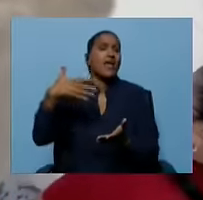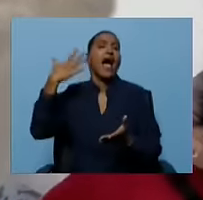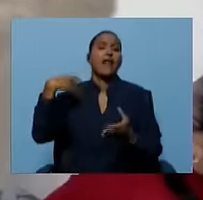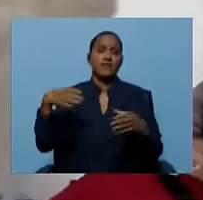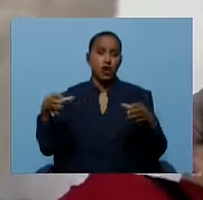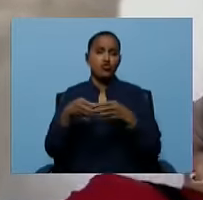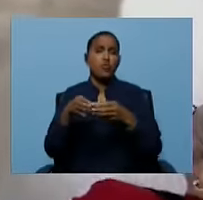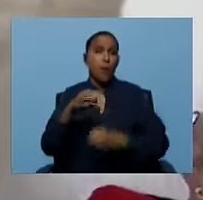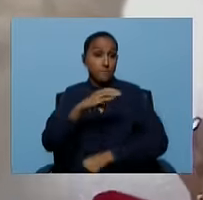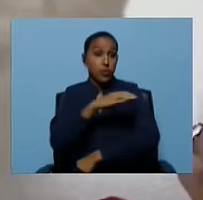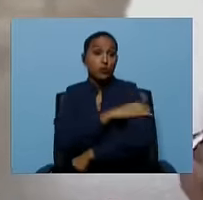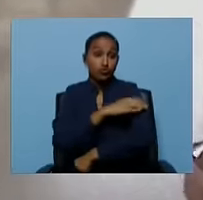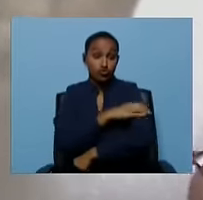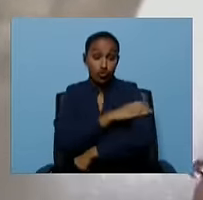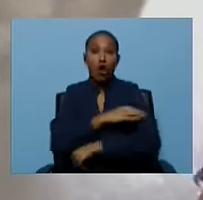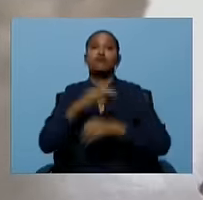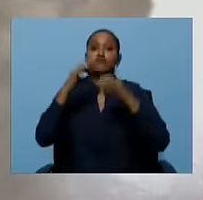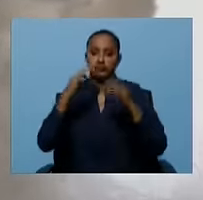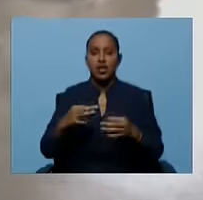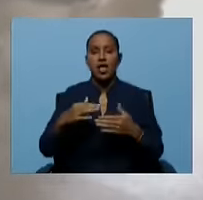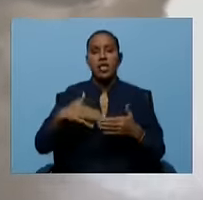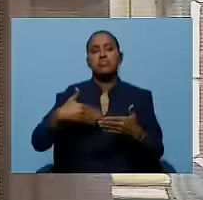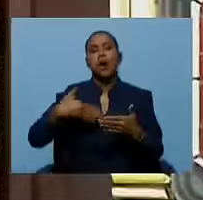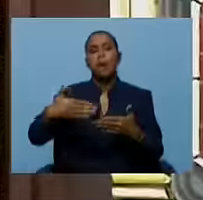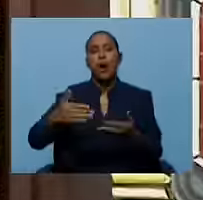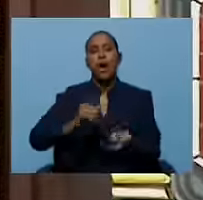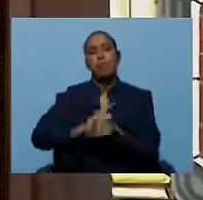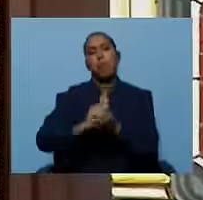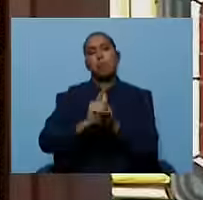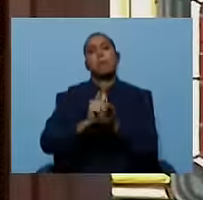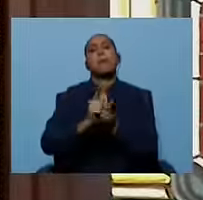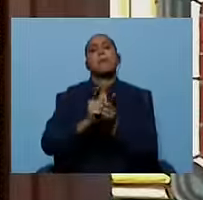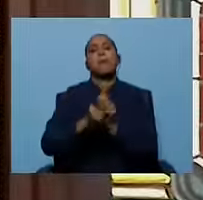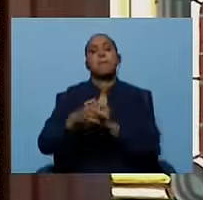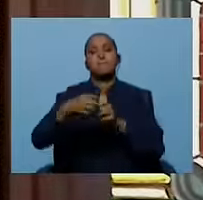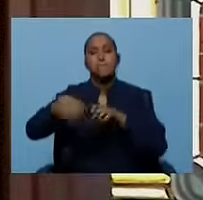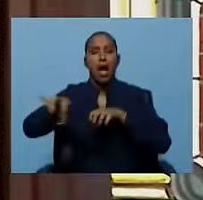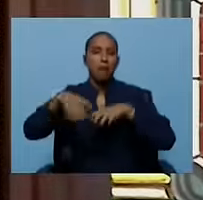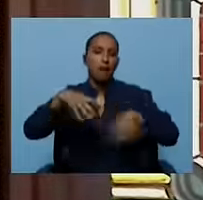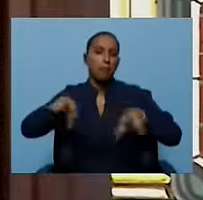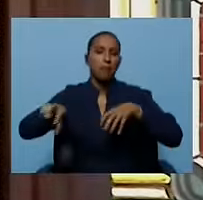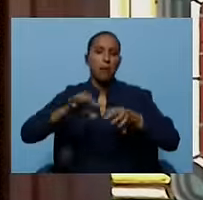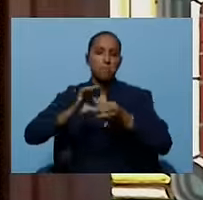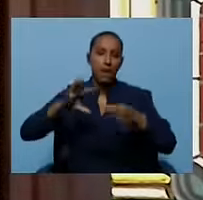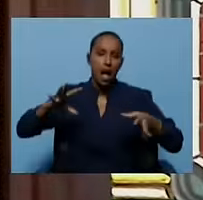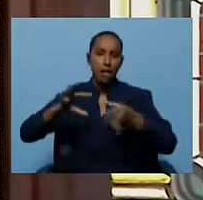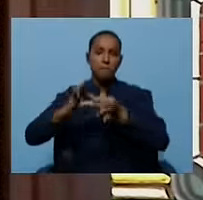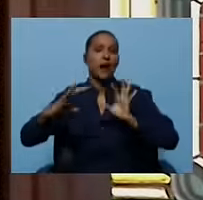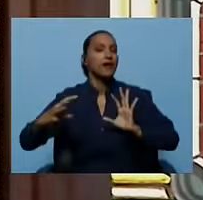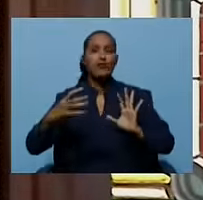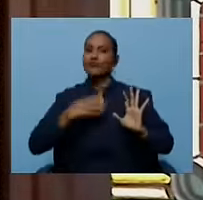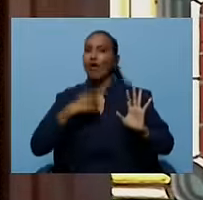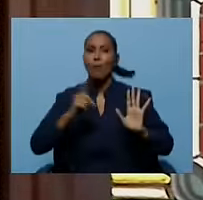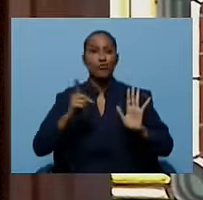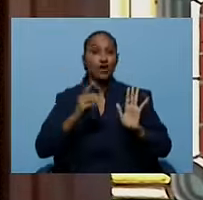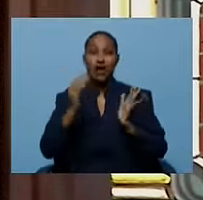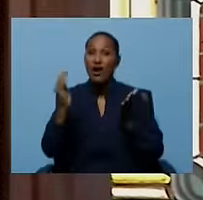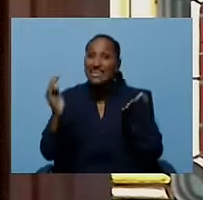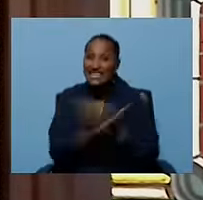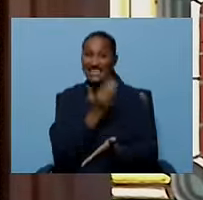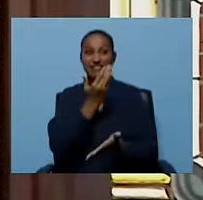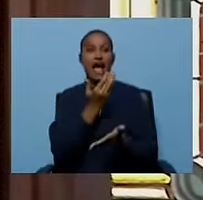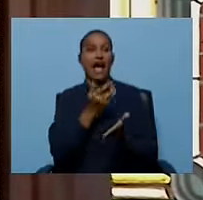después se convirtieron en fascistas. No pudieron, nació la niña, 15